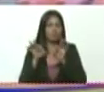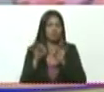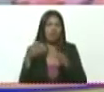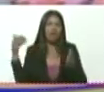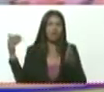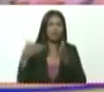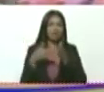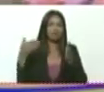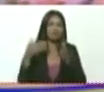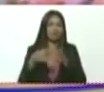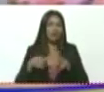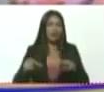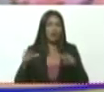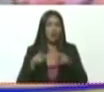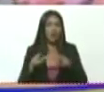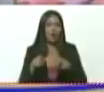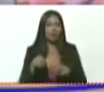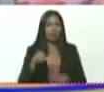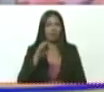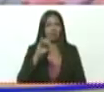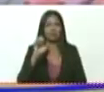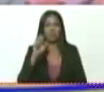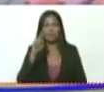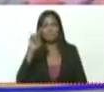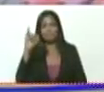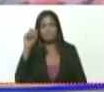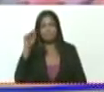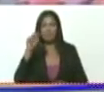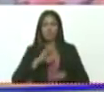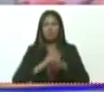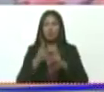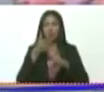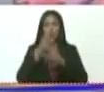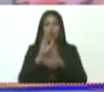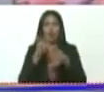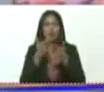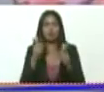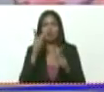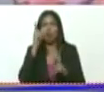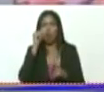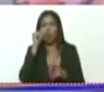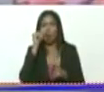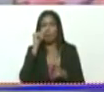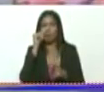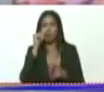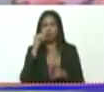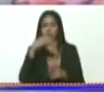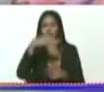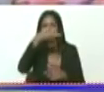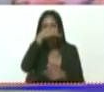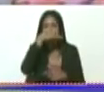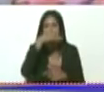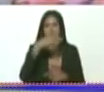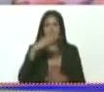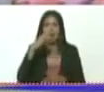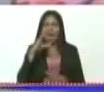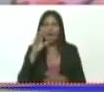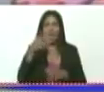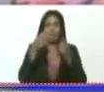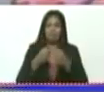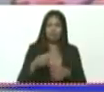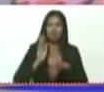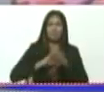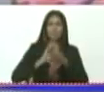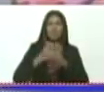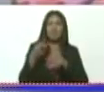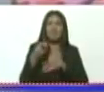atacar la sede del SEBIN, porque ellos iban a liberar al corrupto. Está preso por corrupto, por un proceso